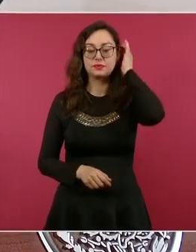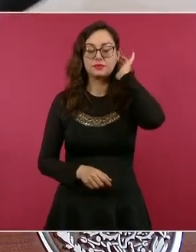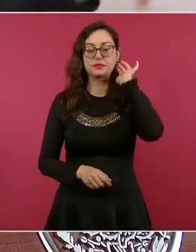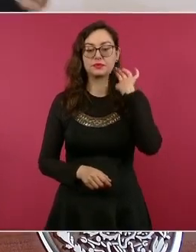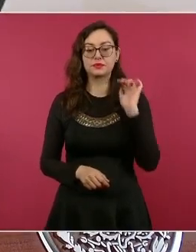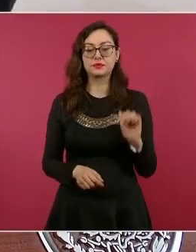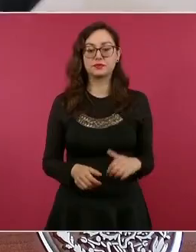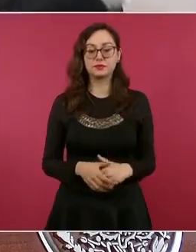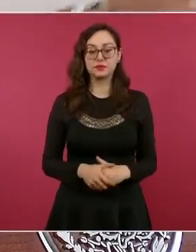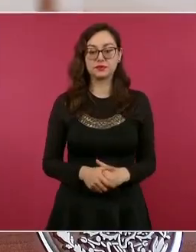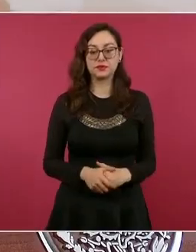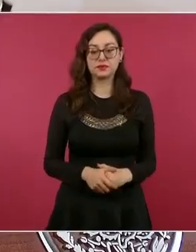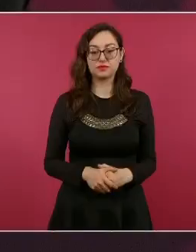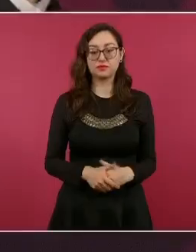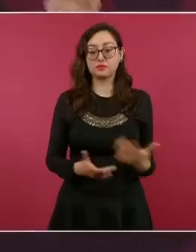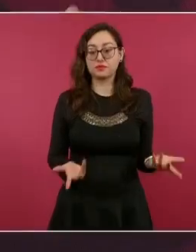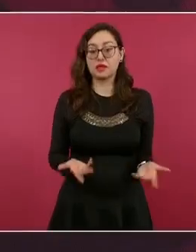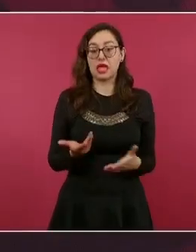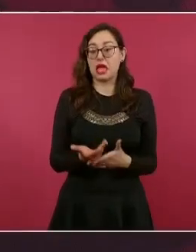y todos tenemos que ir